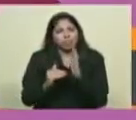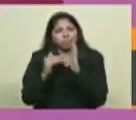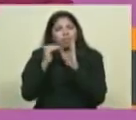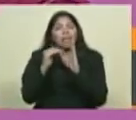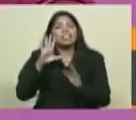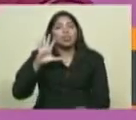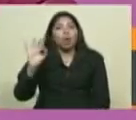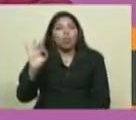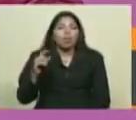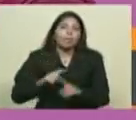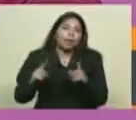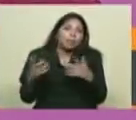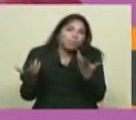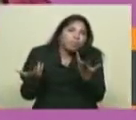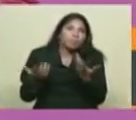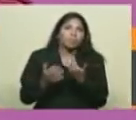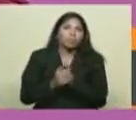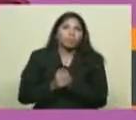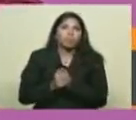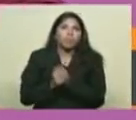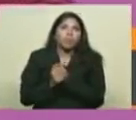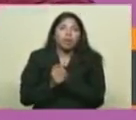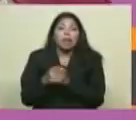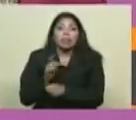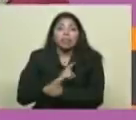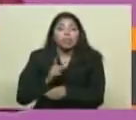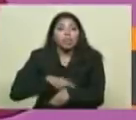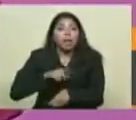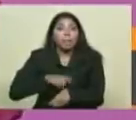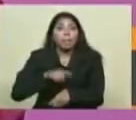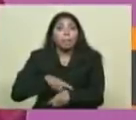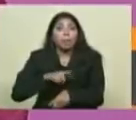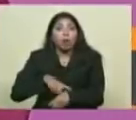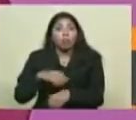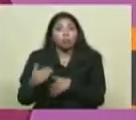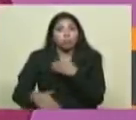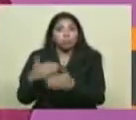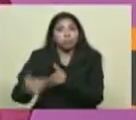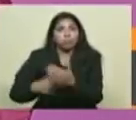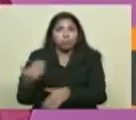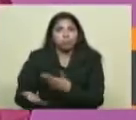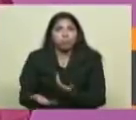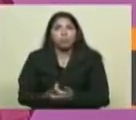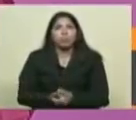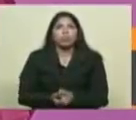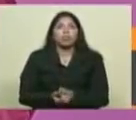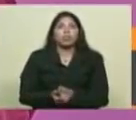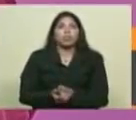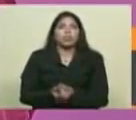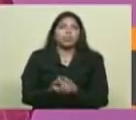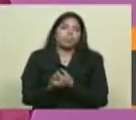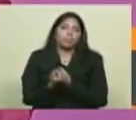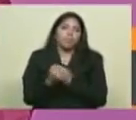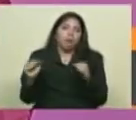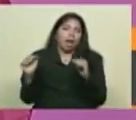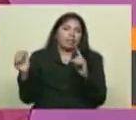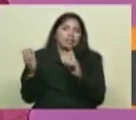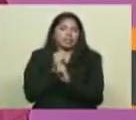bueno, en medio, yo digo, de los apuros de la aceleración del proceso histórico, no logramos esa